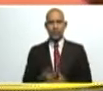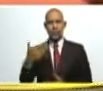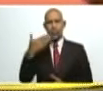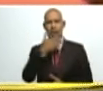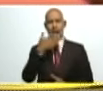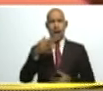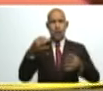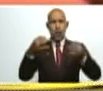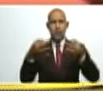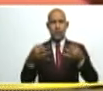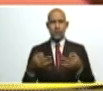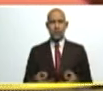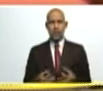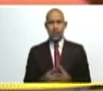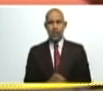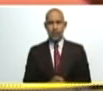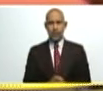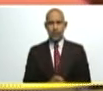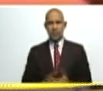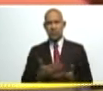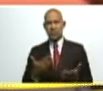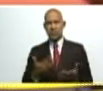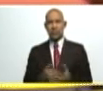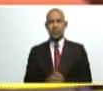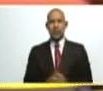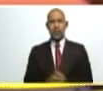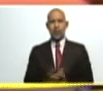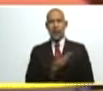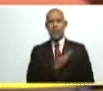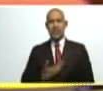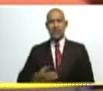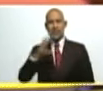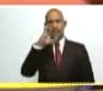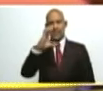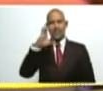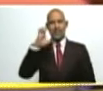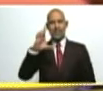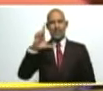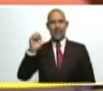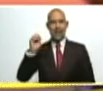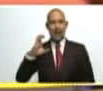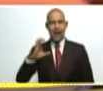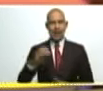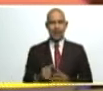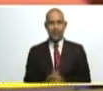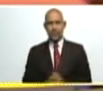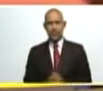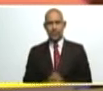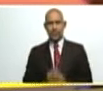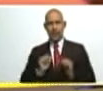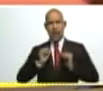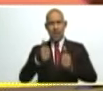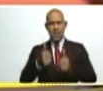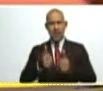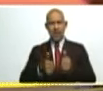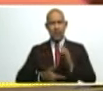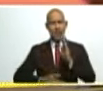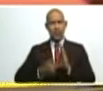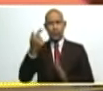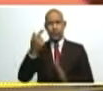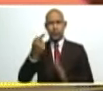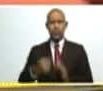oficial para la presidencia de la CELAT, para que se proceda, si así